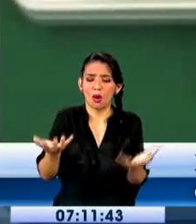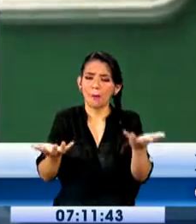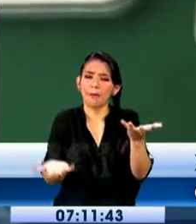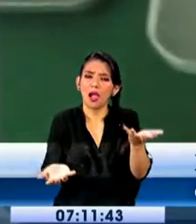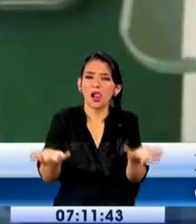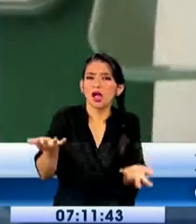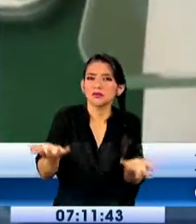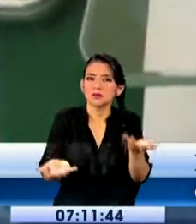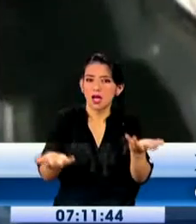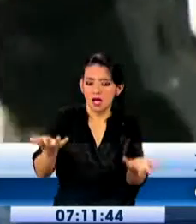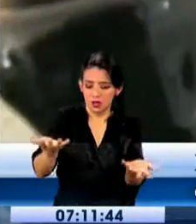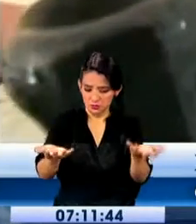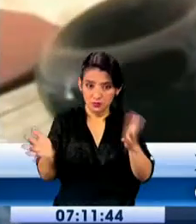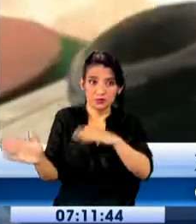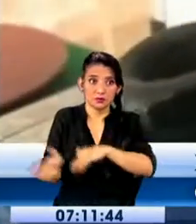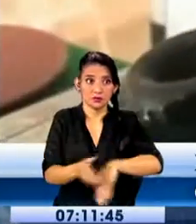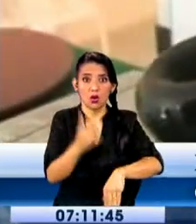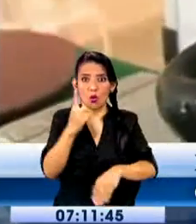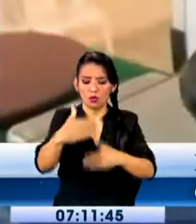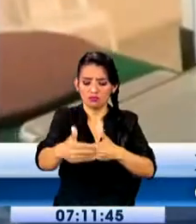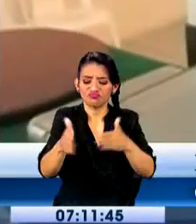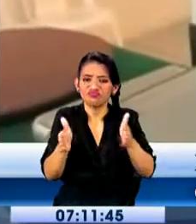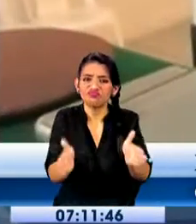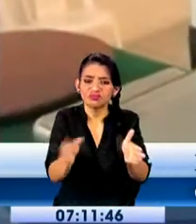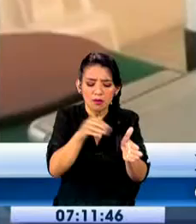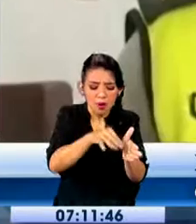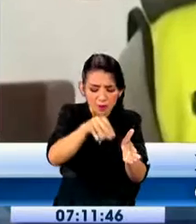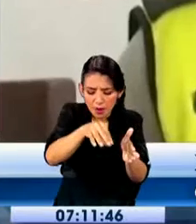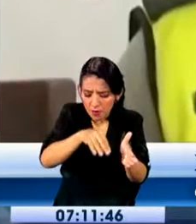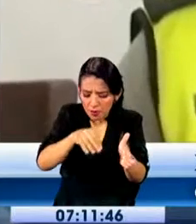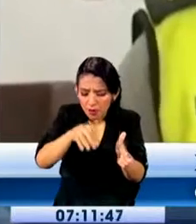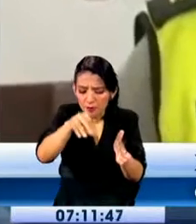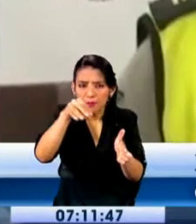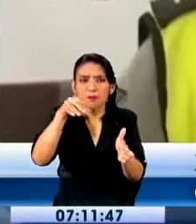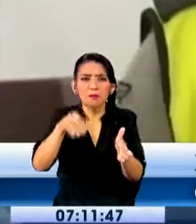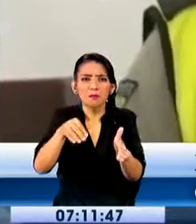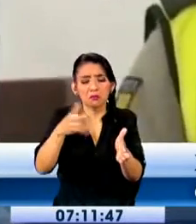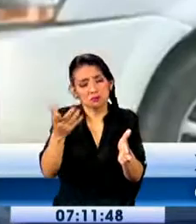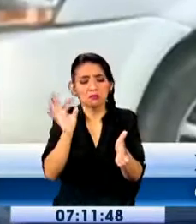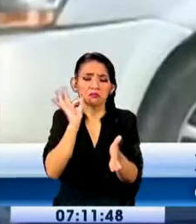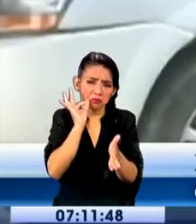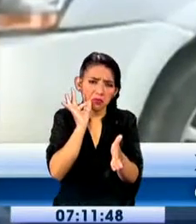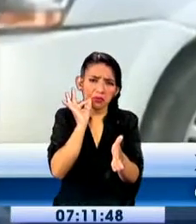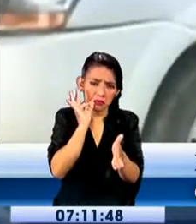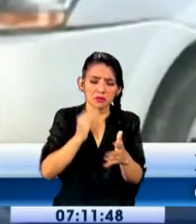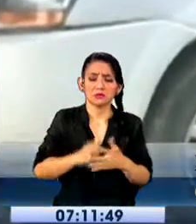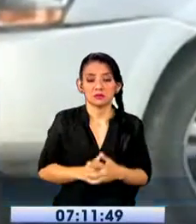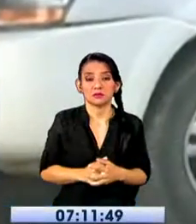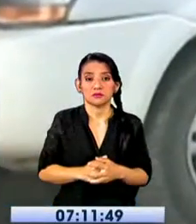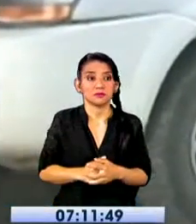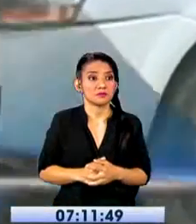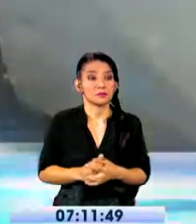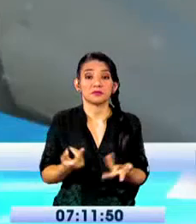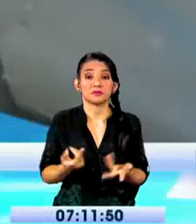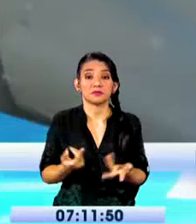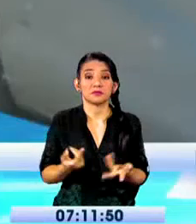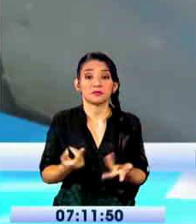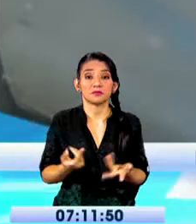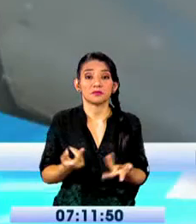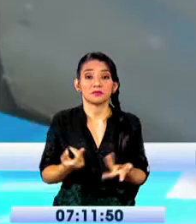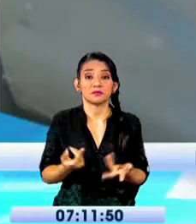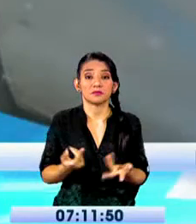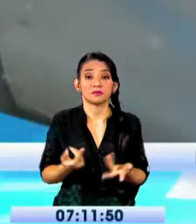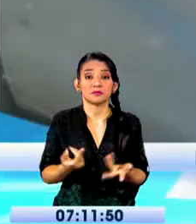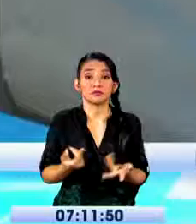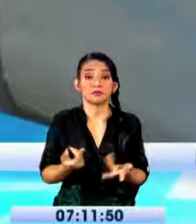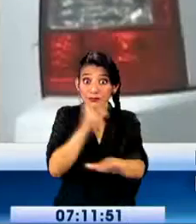marcas, una caja de madera con 23 colillas con residuos de posible marihuana. También se realizó la recuperación de un vehículo